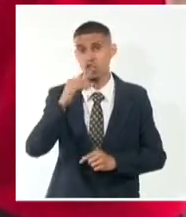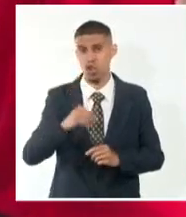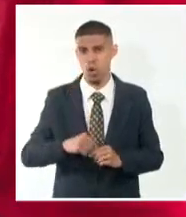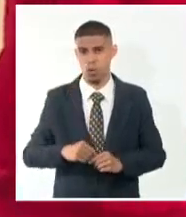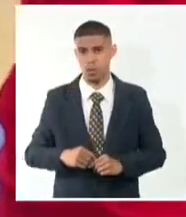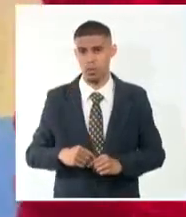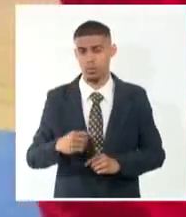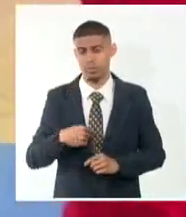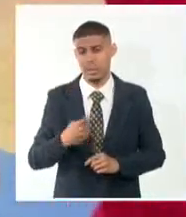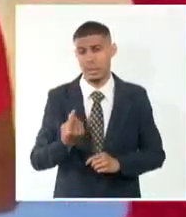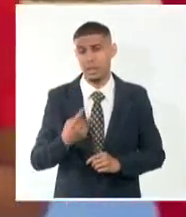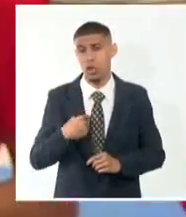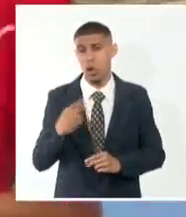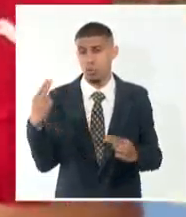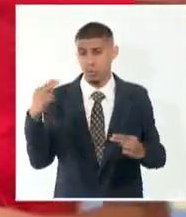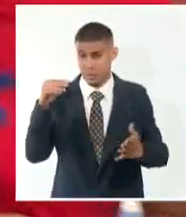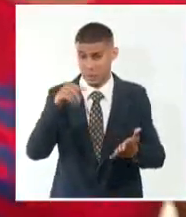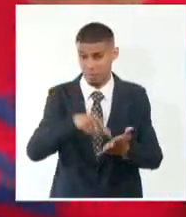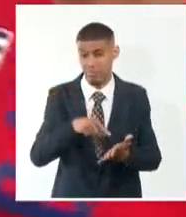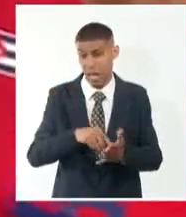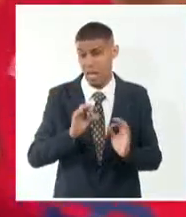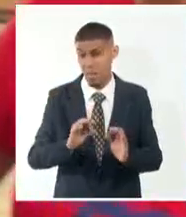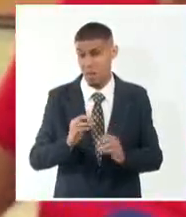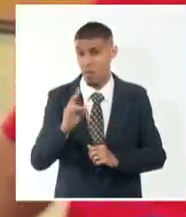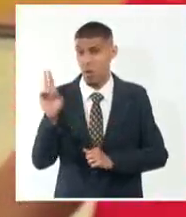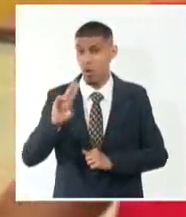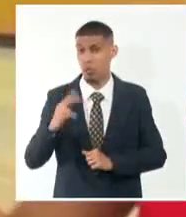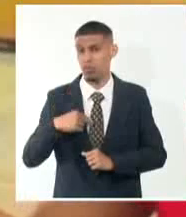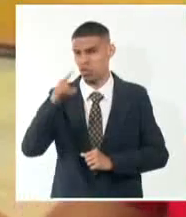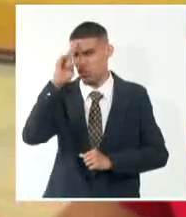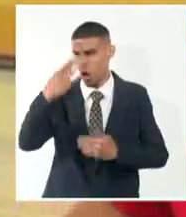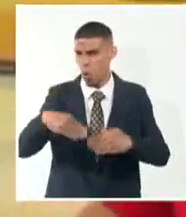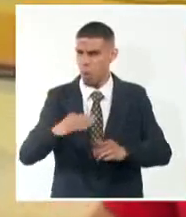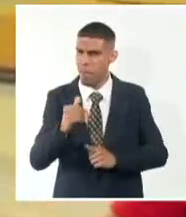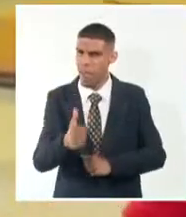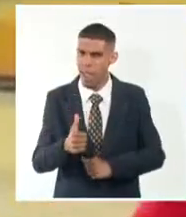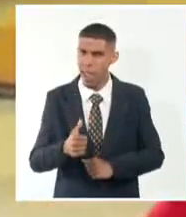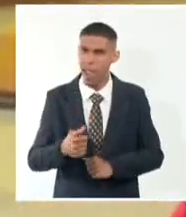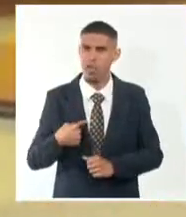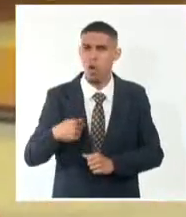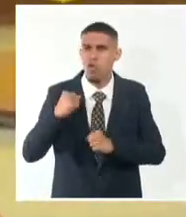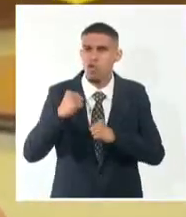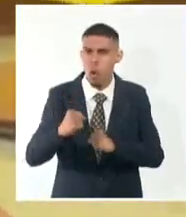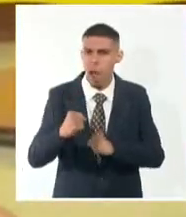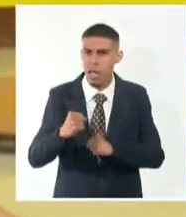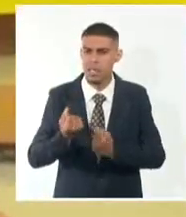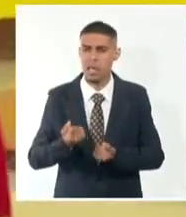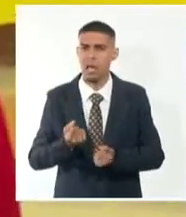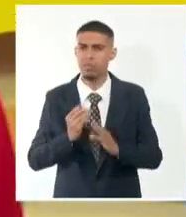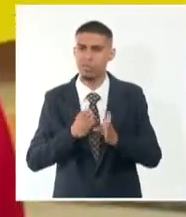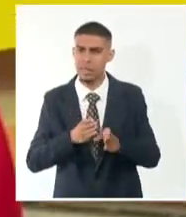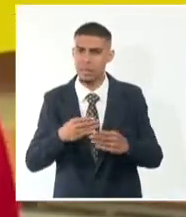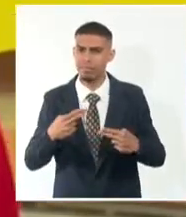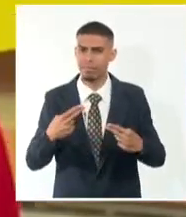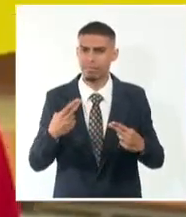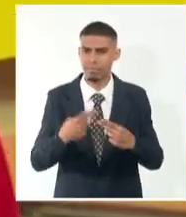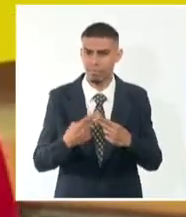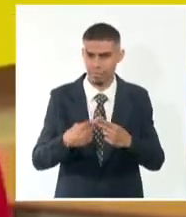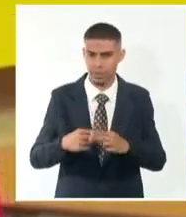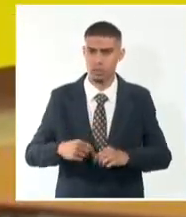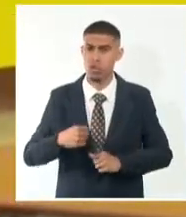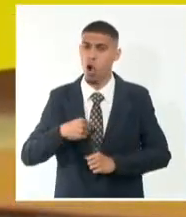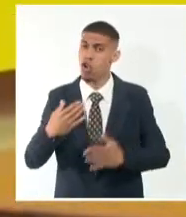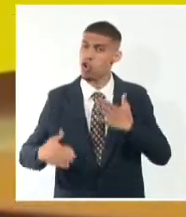haberme permitido llegar aquí con buena salud, con buena energía, disposición. Y nada, me sentí muy